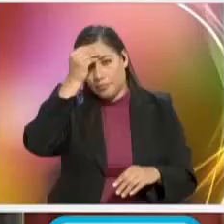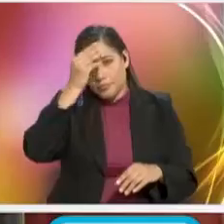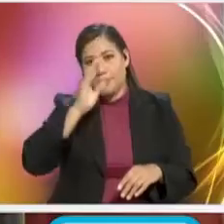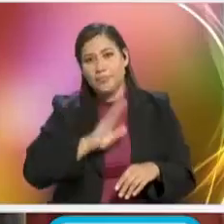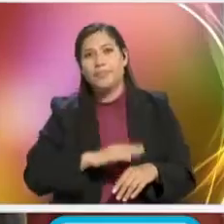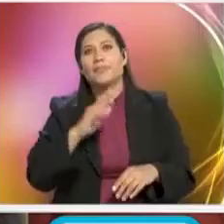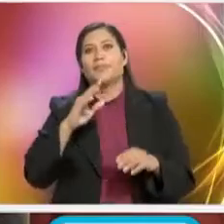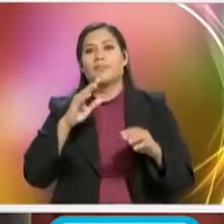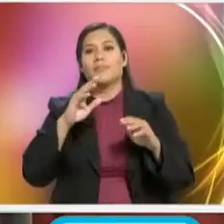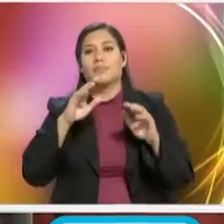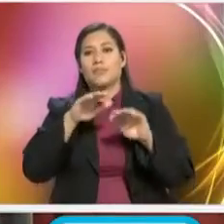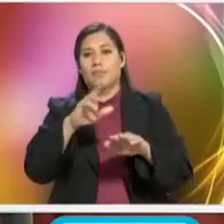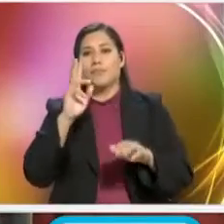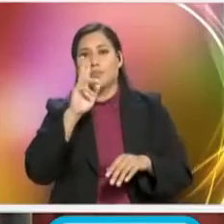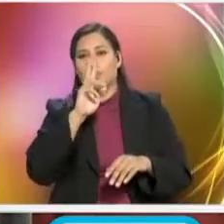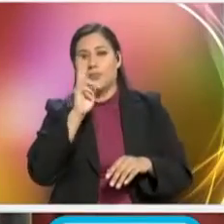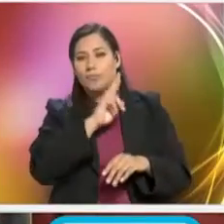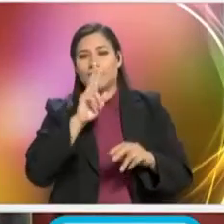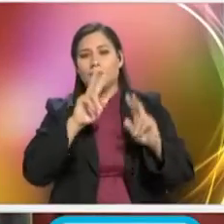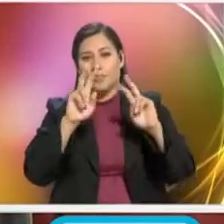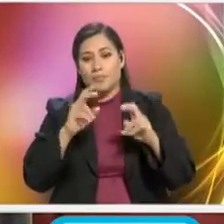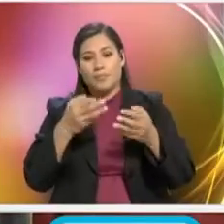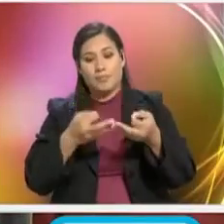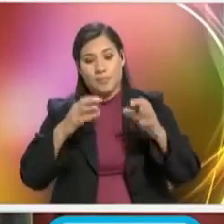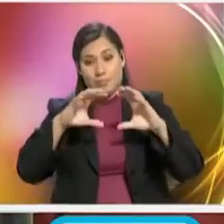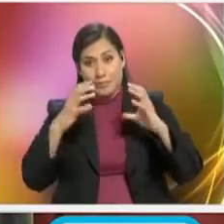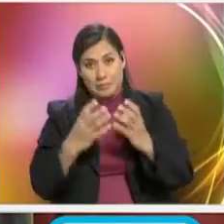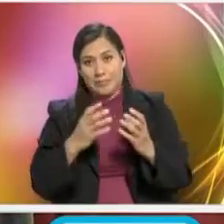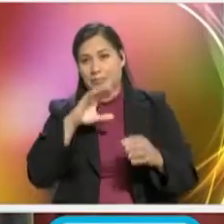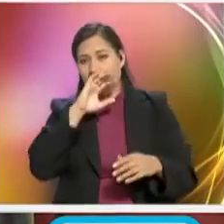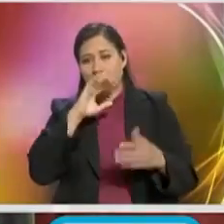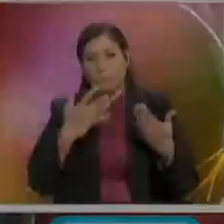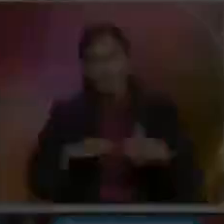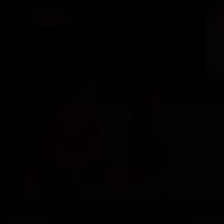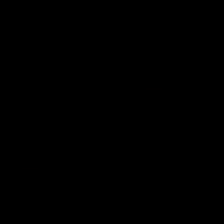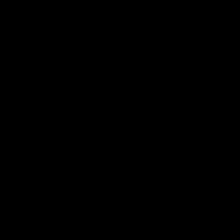de aprender más del medio ambiente y de lo increíble que es nuestro planeta a través de la red. Muchas gracias.